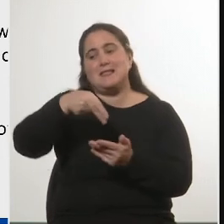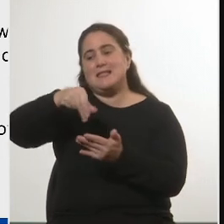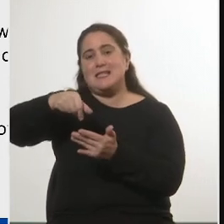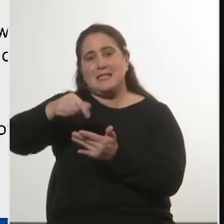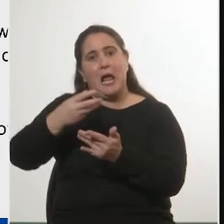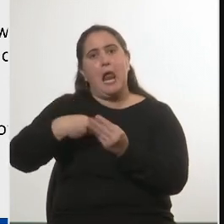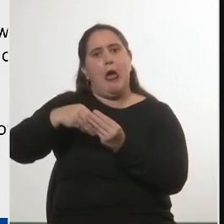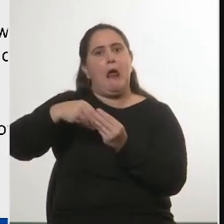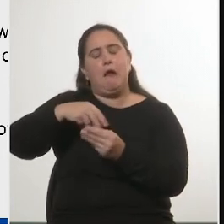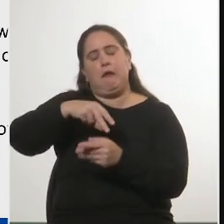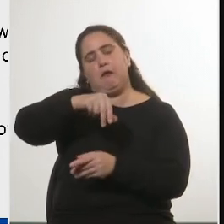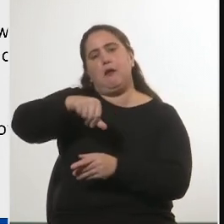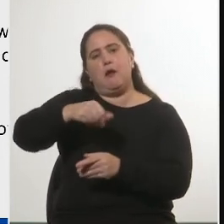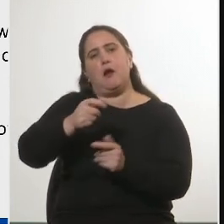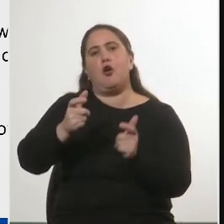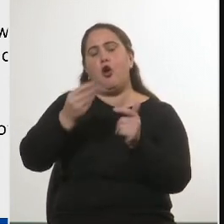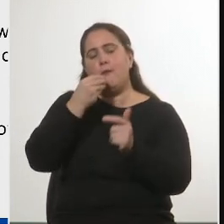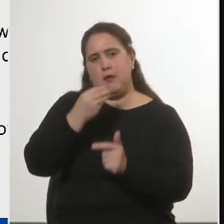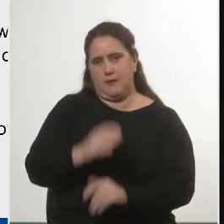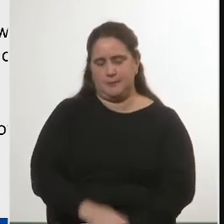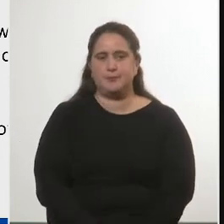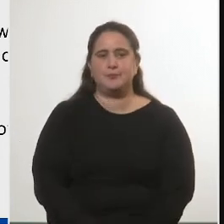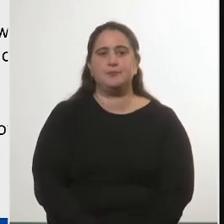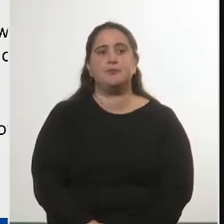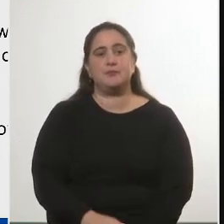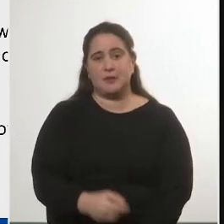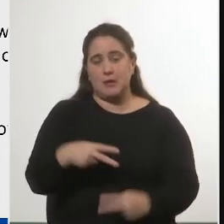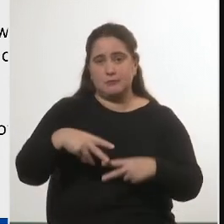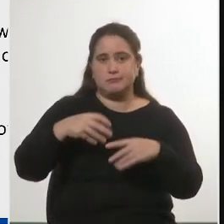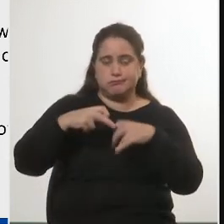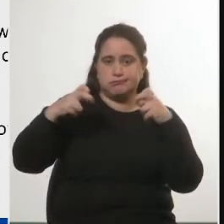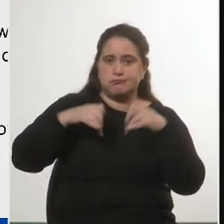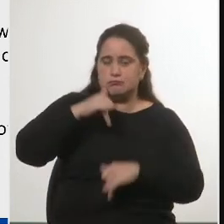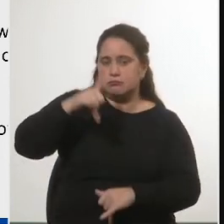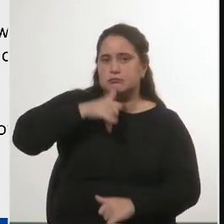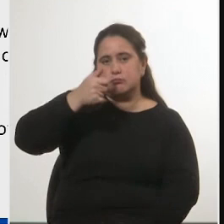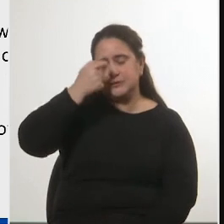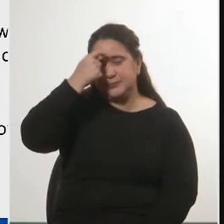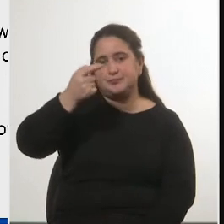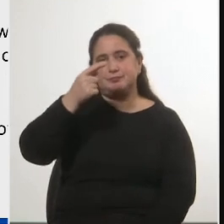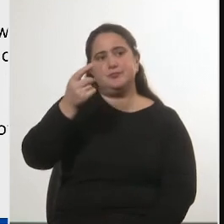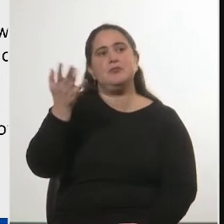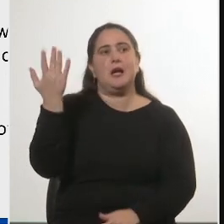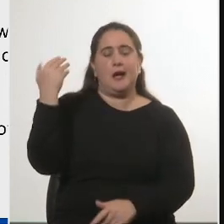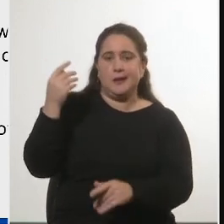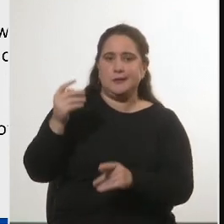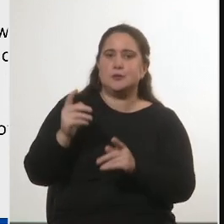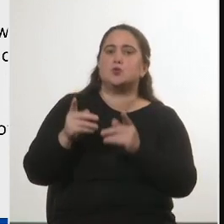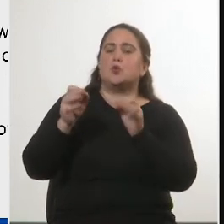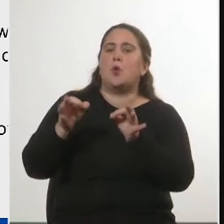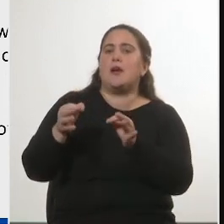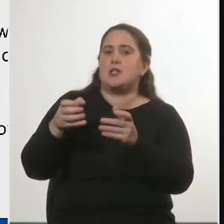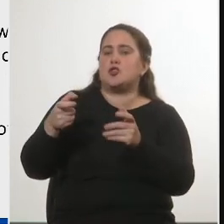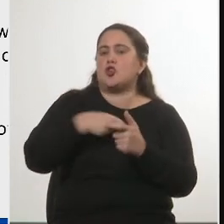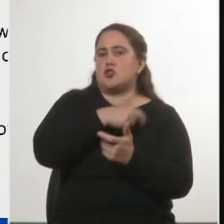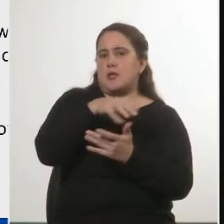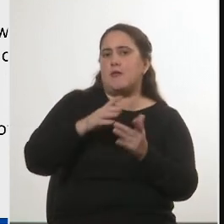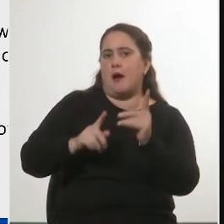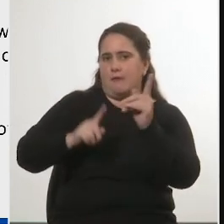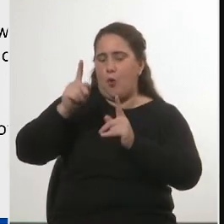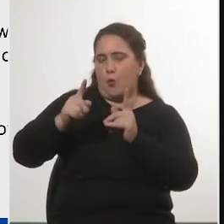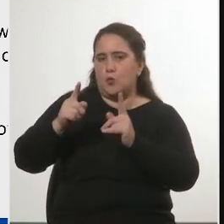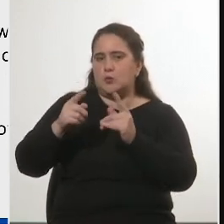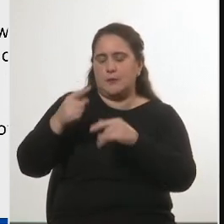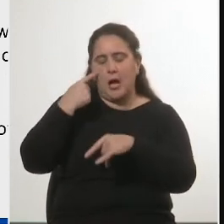por los individuos. El informe técnico realizado por la World Health Federation, Society